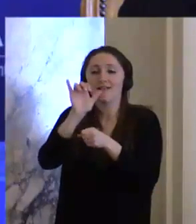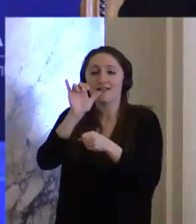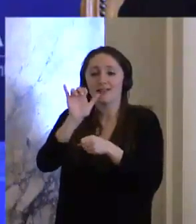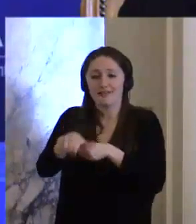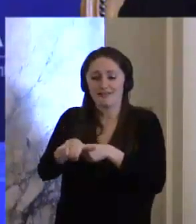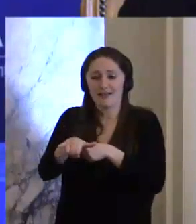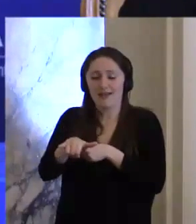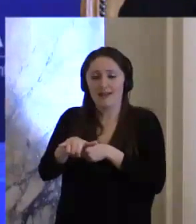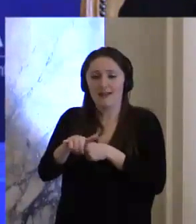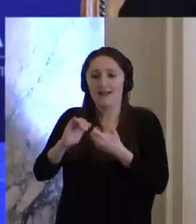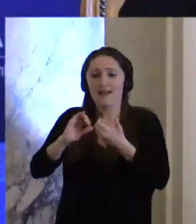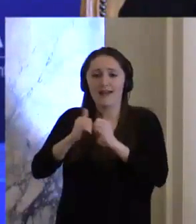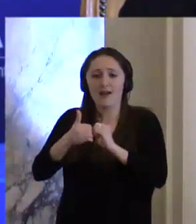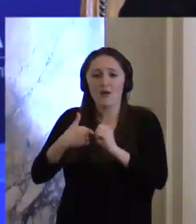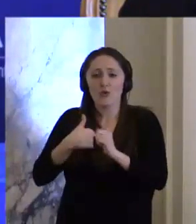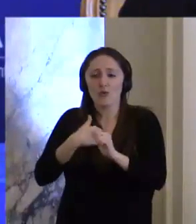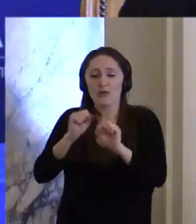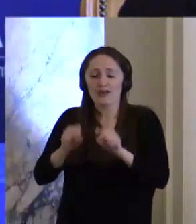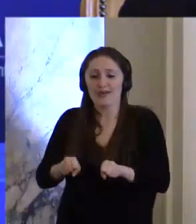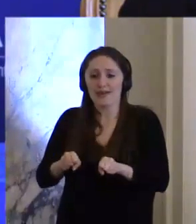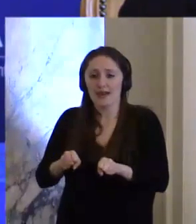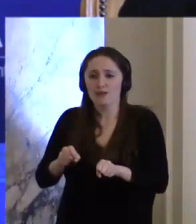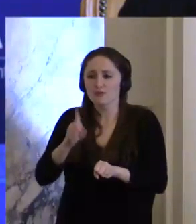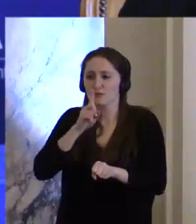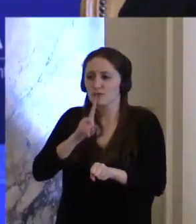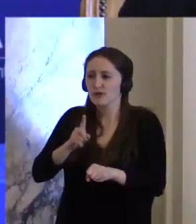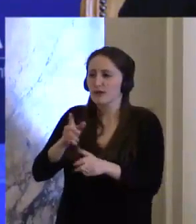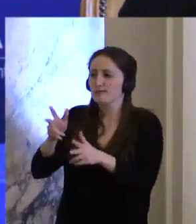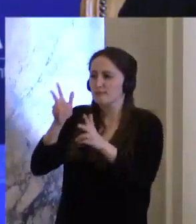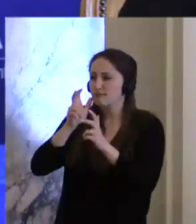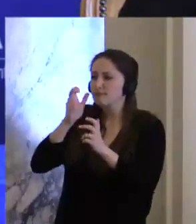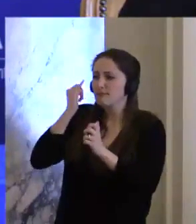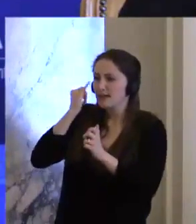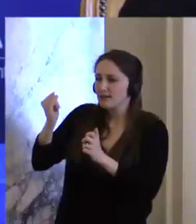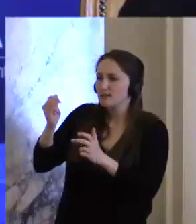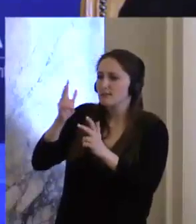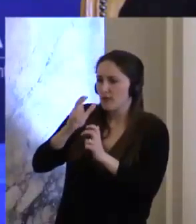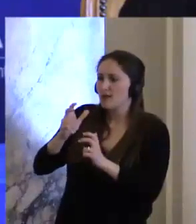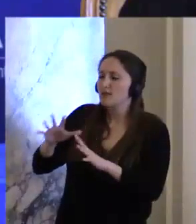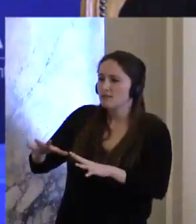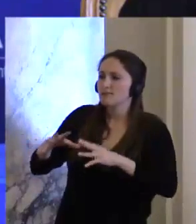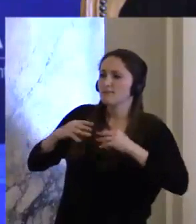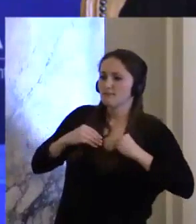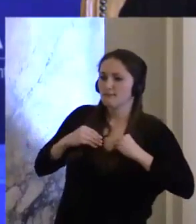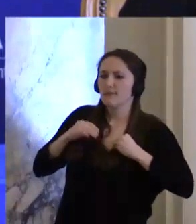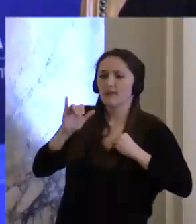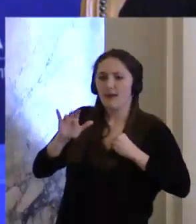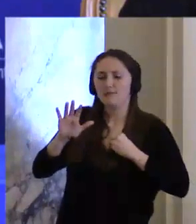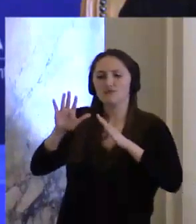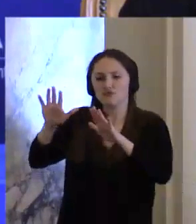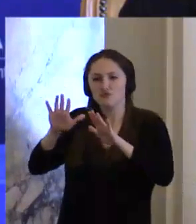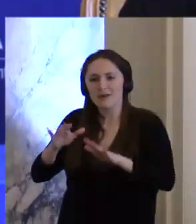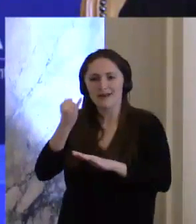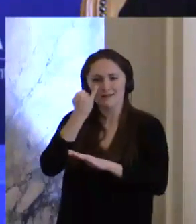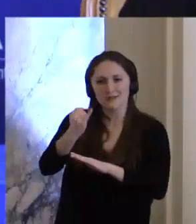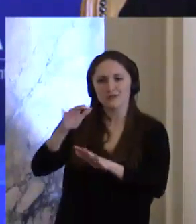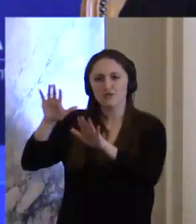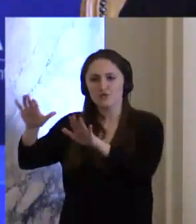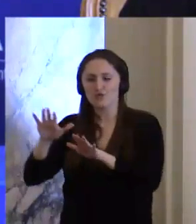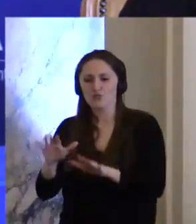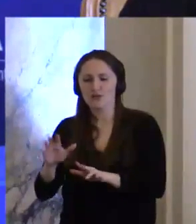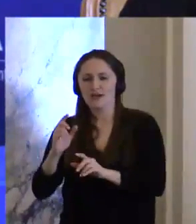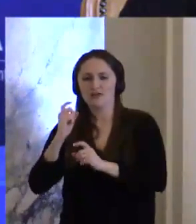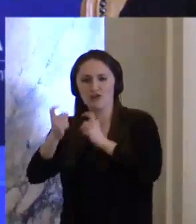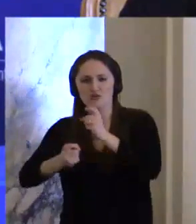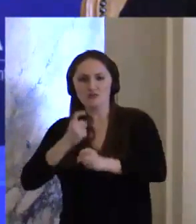absorbiendo esas buenas ideas, esas buenas contribuciones que vienen especializados de los sectores de sociedad civil.